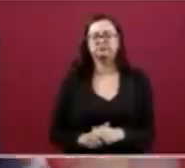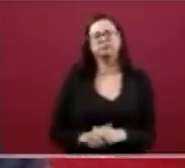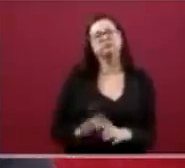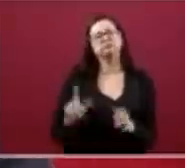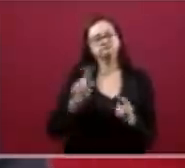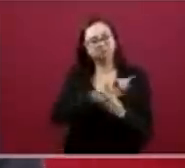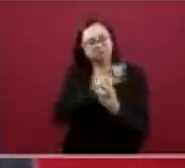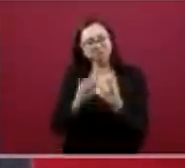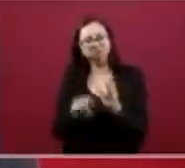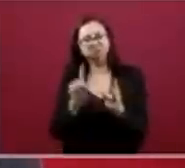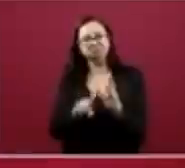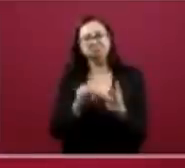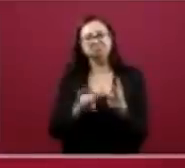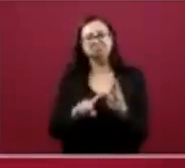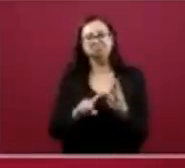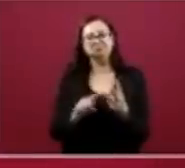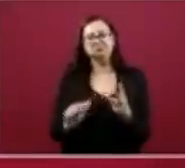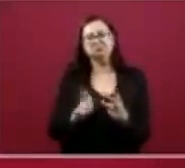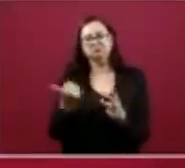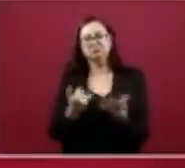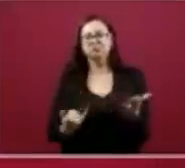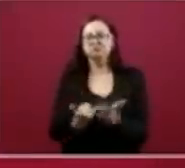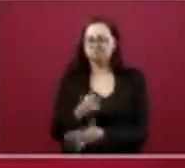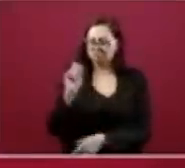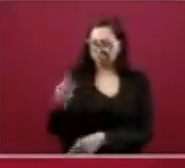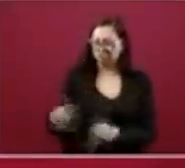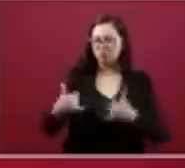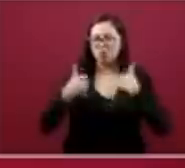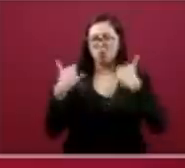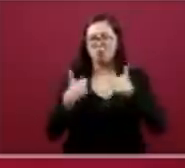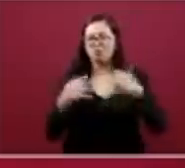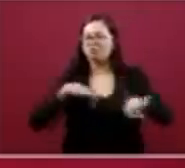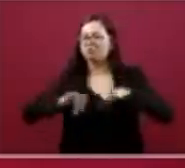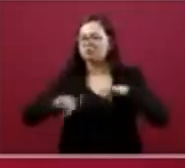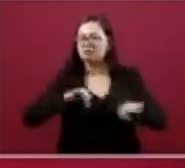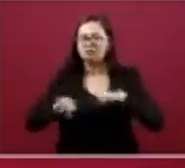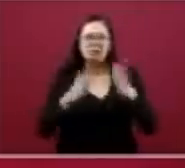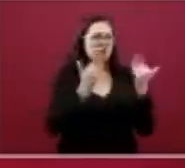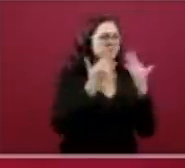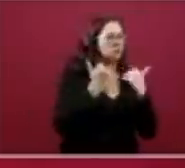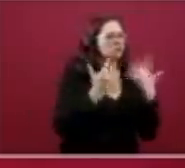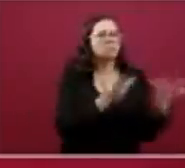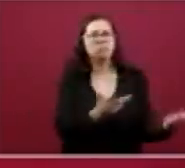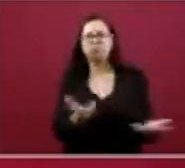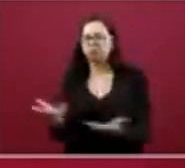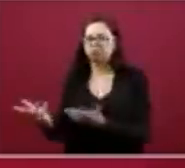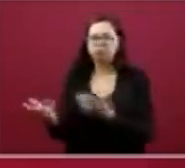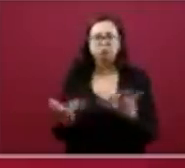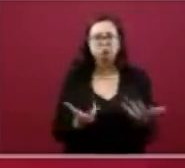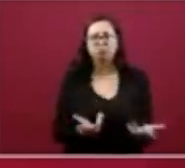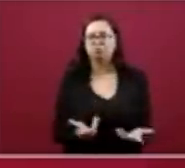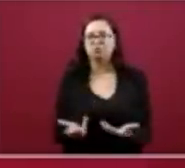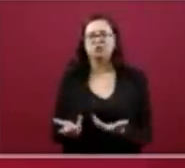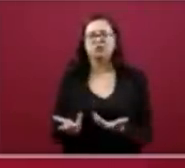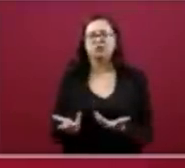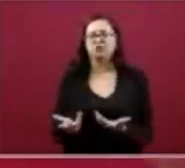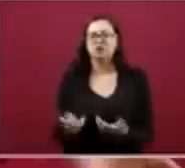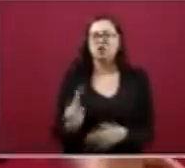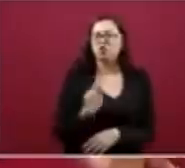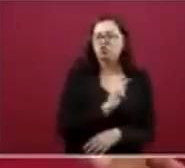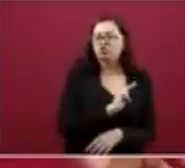Otra decisión, los jóvenes que no tienen trabajo, que